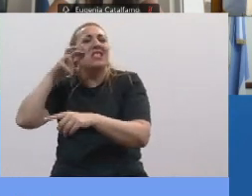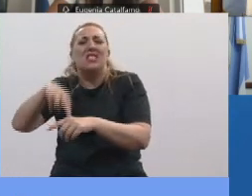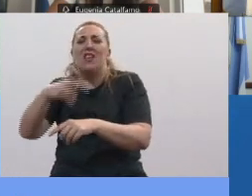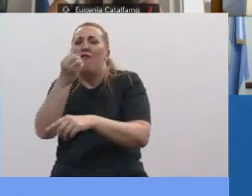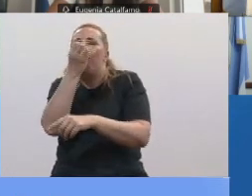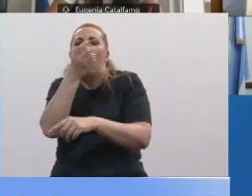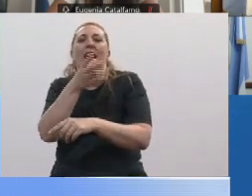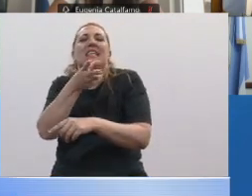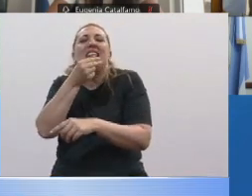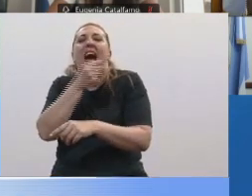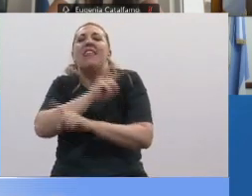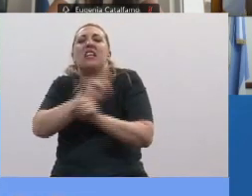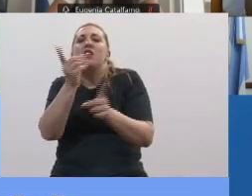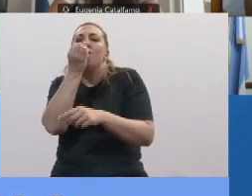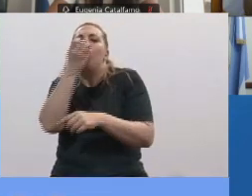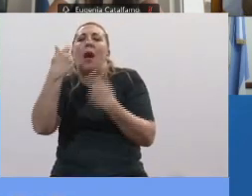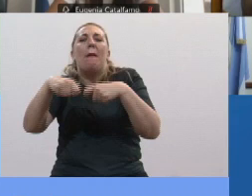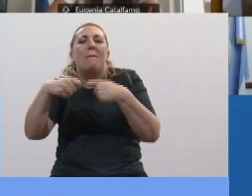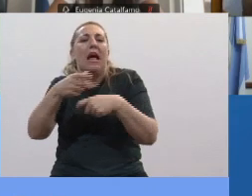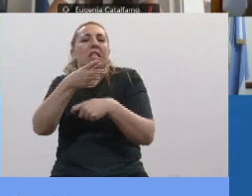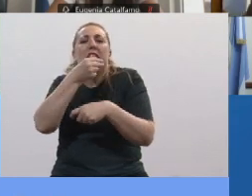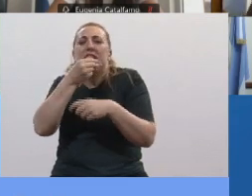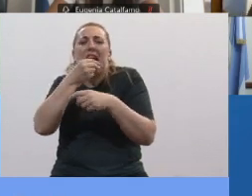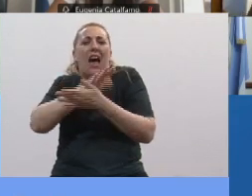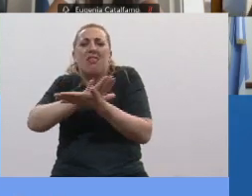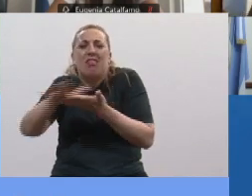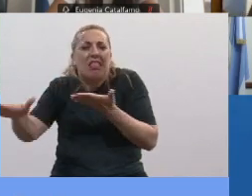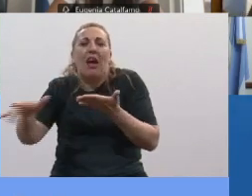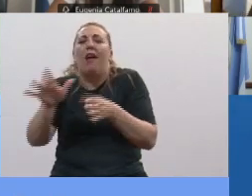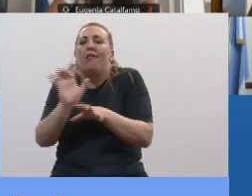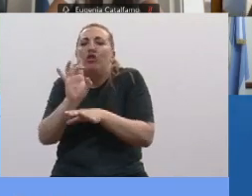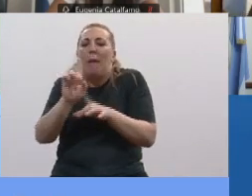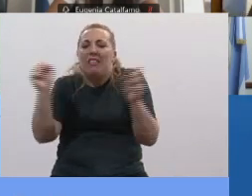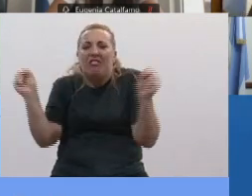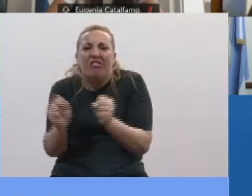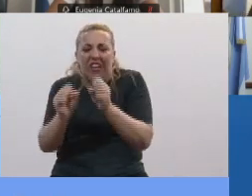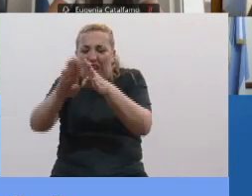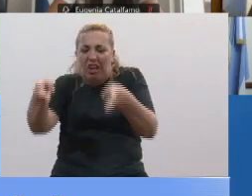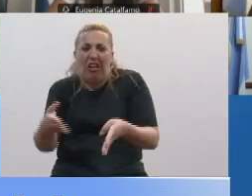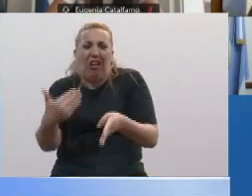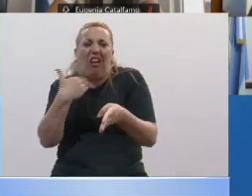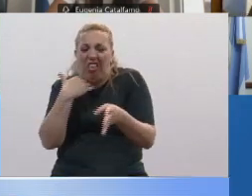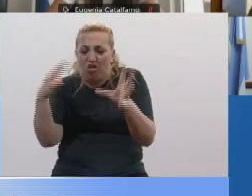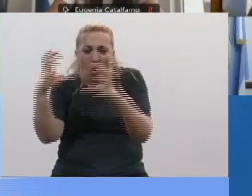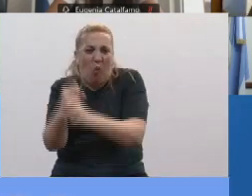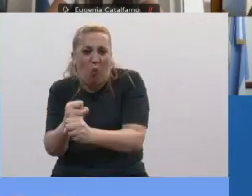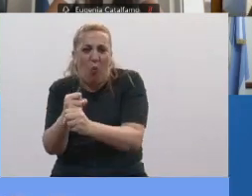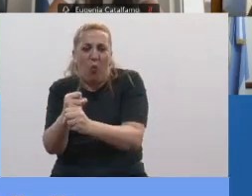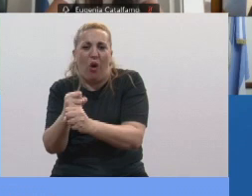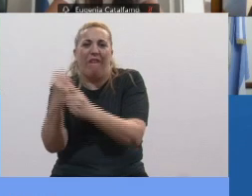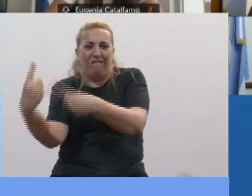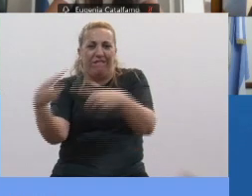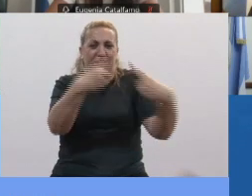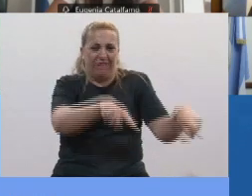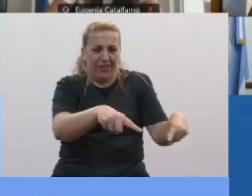aunque sea de plástico, nada más que con una serie de mármoles fríos, grises y oscuros.